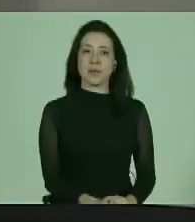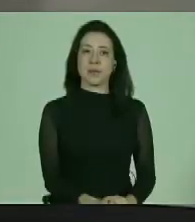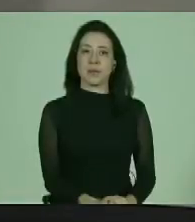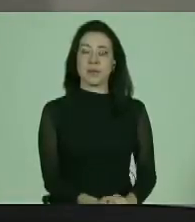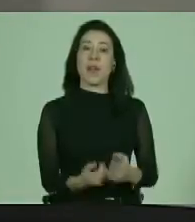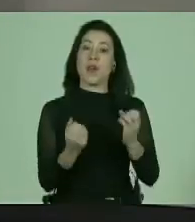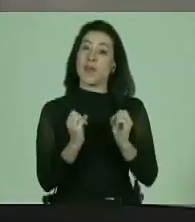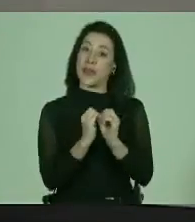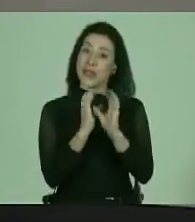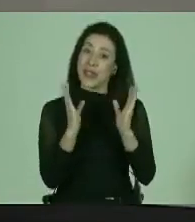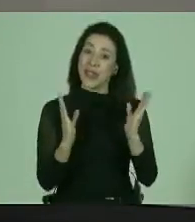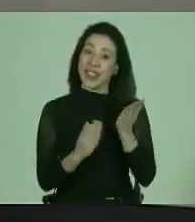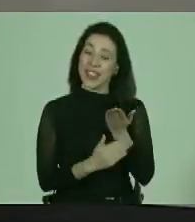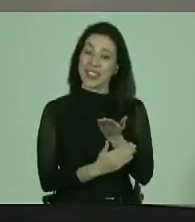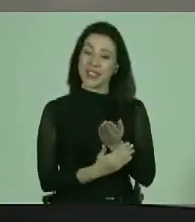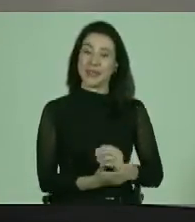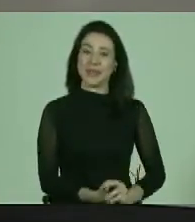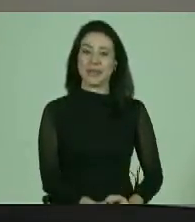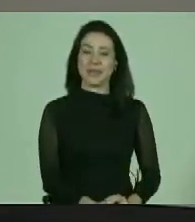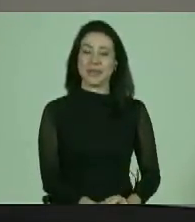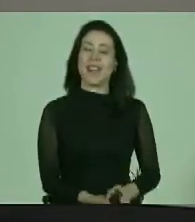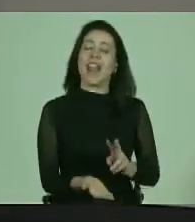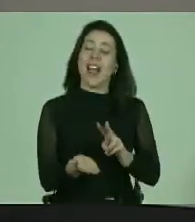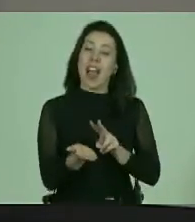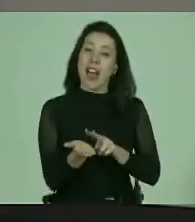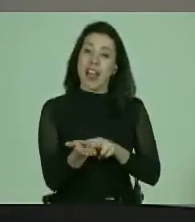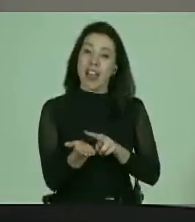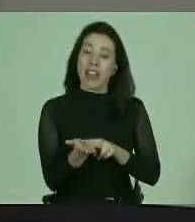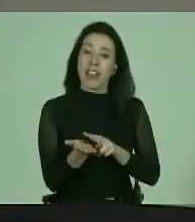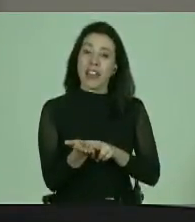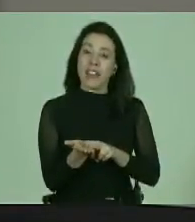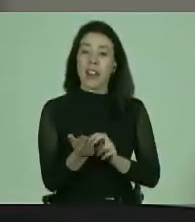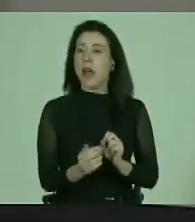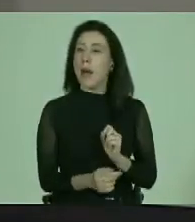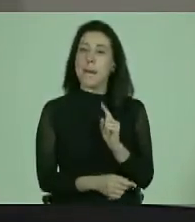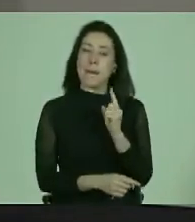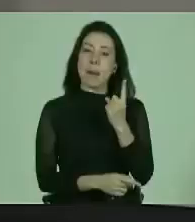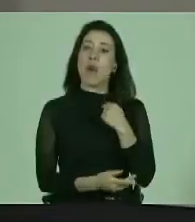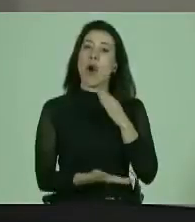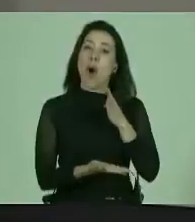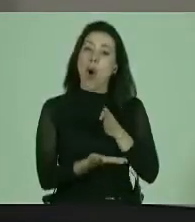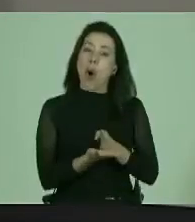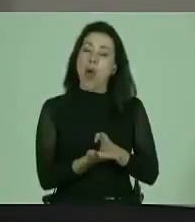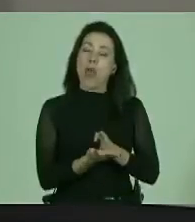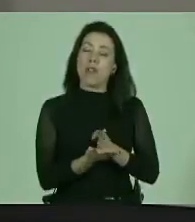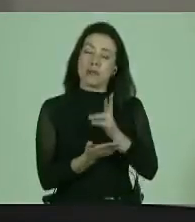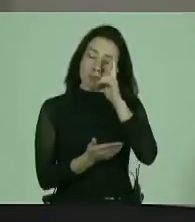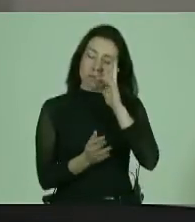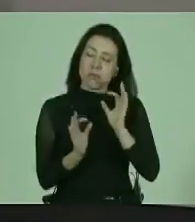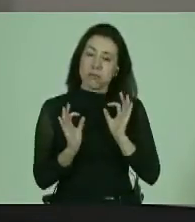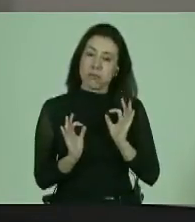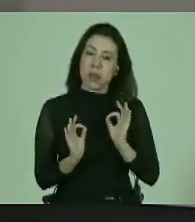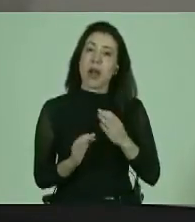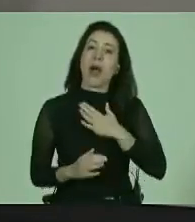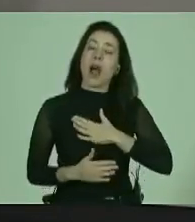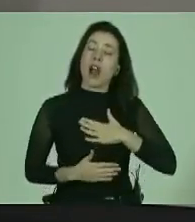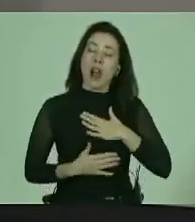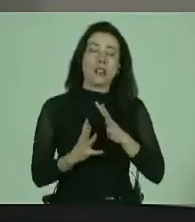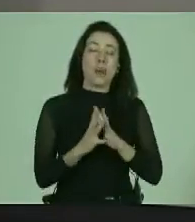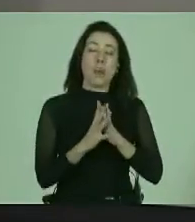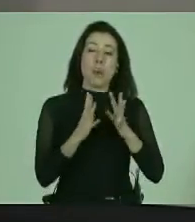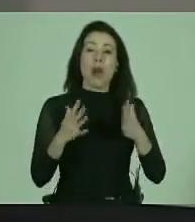buenos días la verdad es que lo primero es un deber de cortesía y un placer enorme